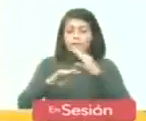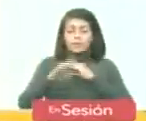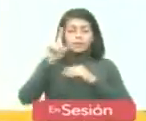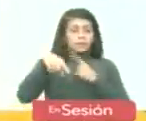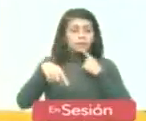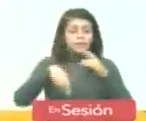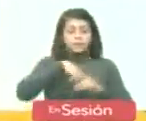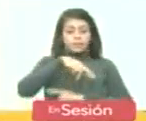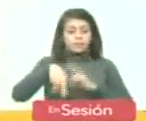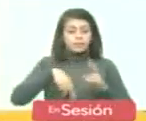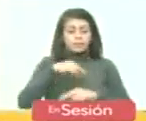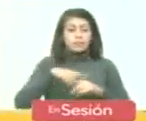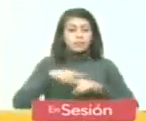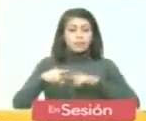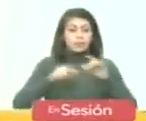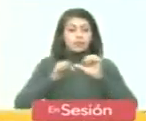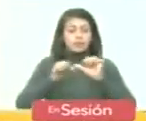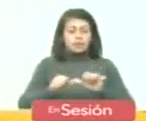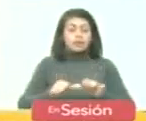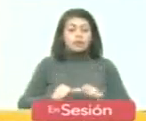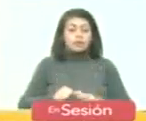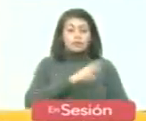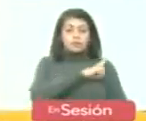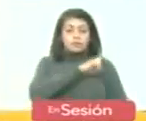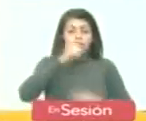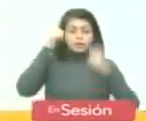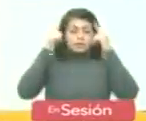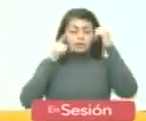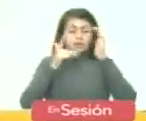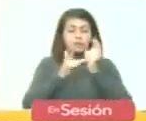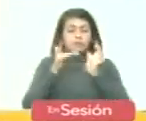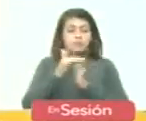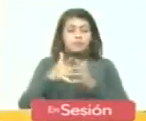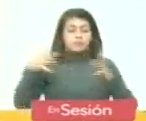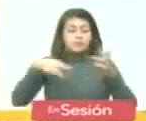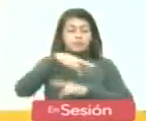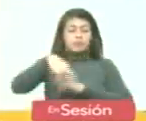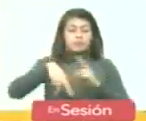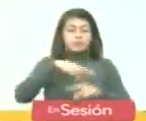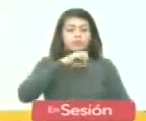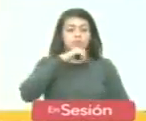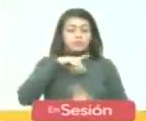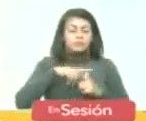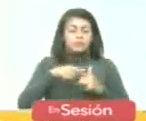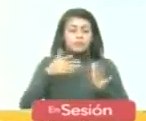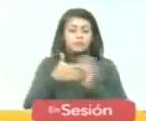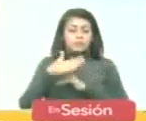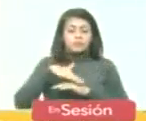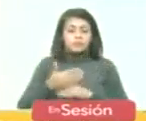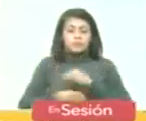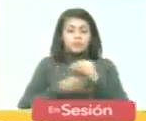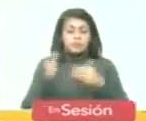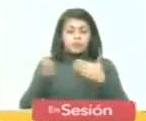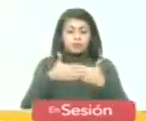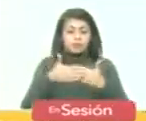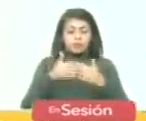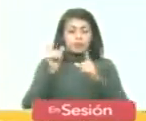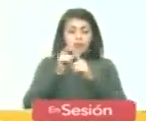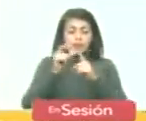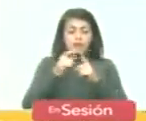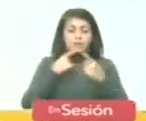de la revolución, diría el compañero comandante Hugo Chávez, Jesucristo, el gran revolucionario de la historia. Y voy a cerrar con el siguiente